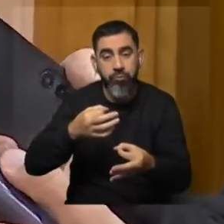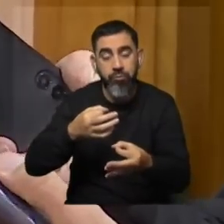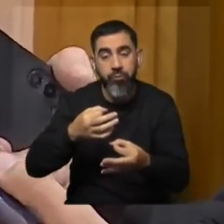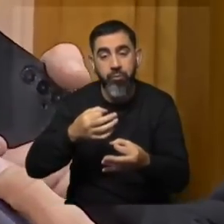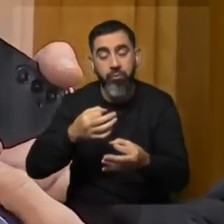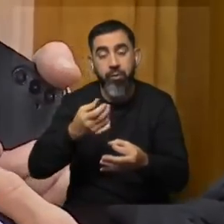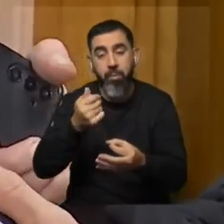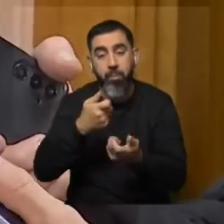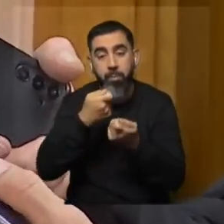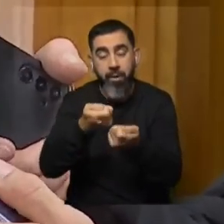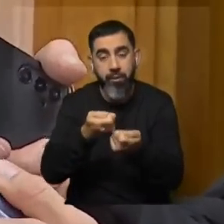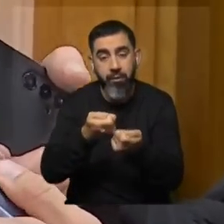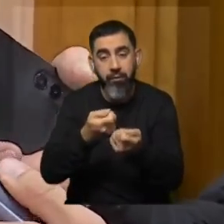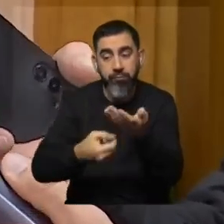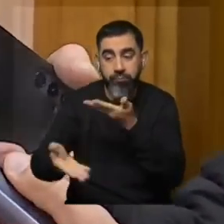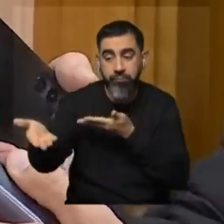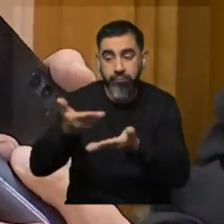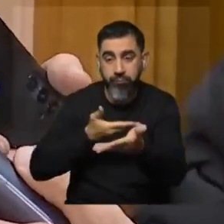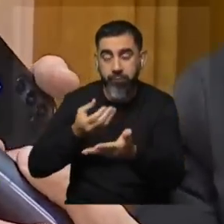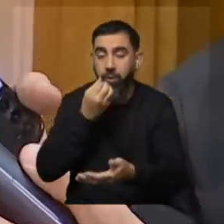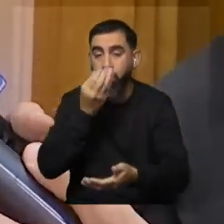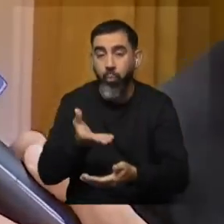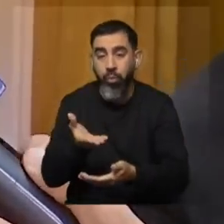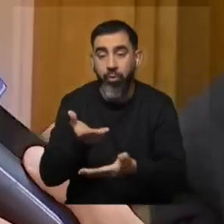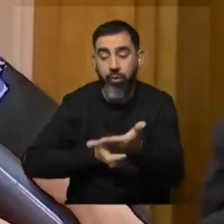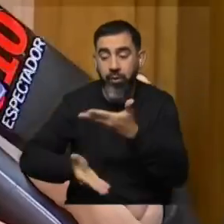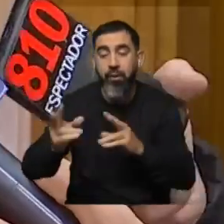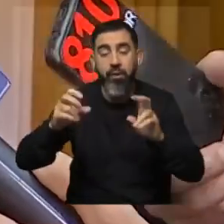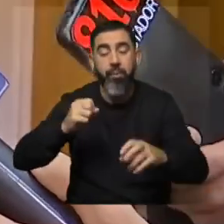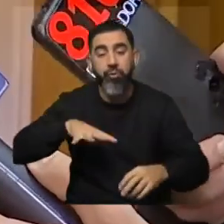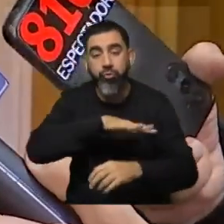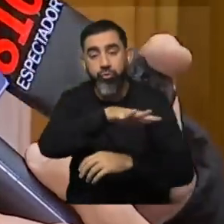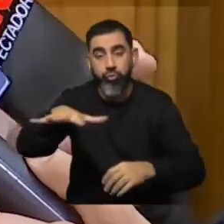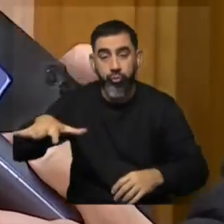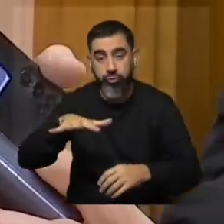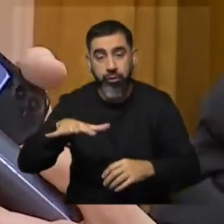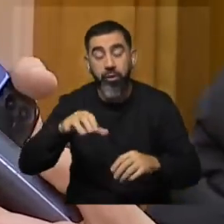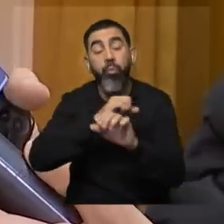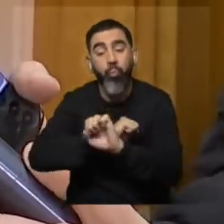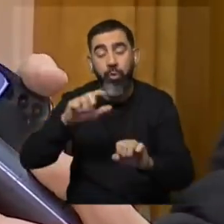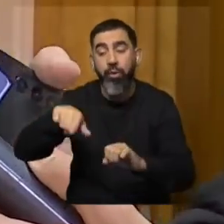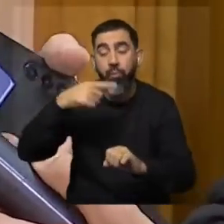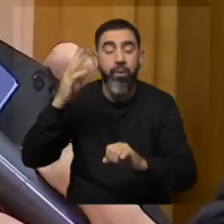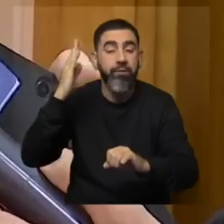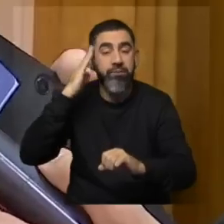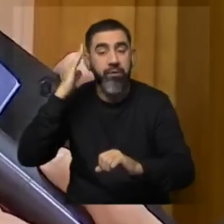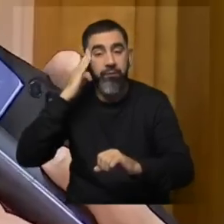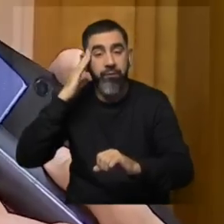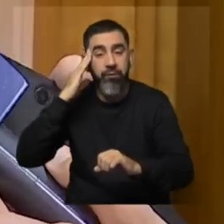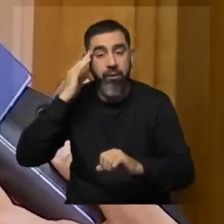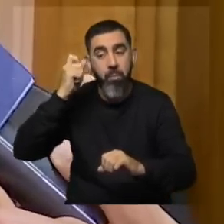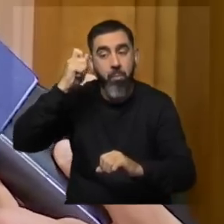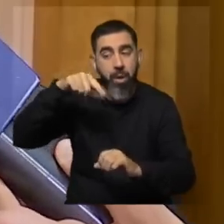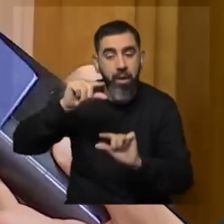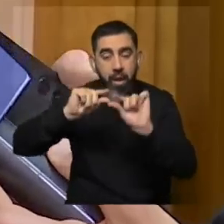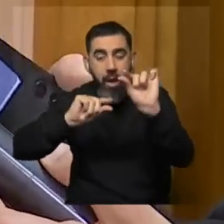aplicación de los recursos el retorno porque eso es lo que permite retorno al punto de vista social obviamente eso es lo que permite después medir las estrategias